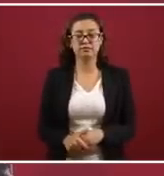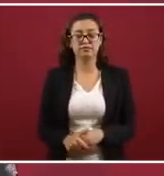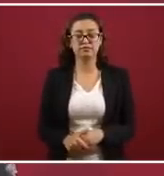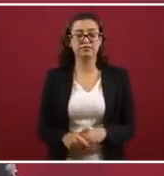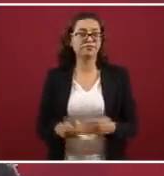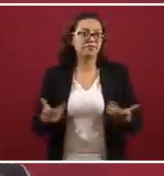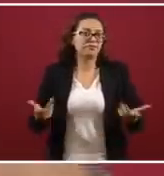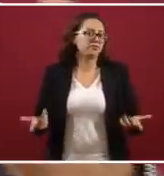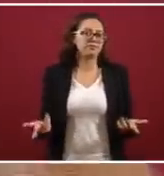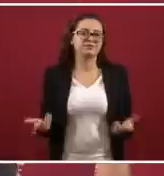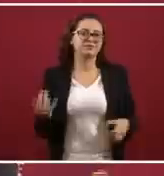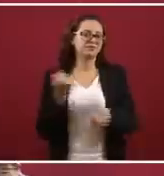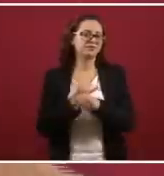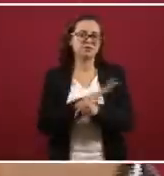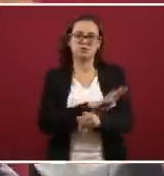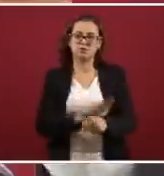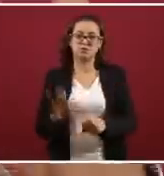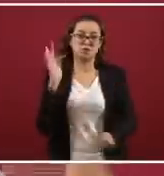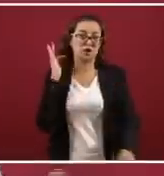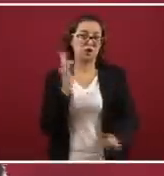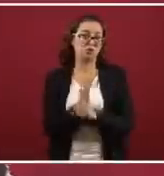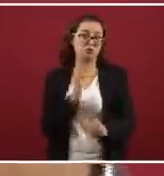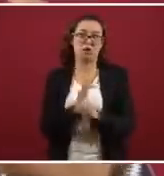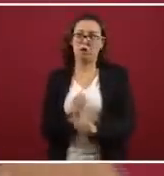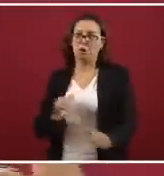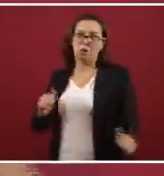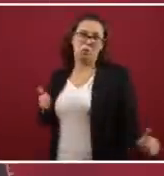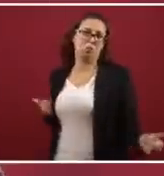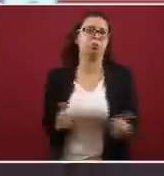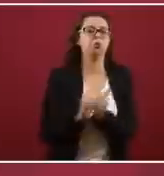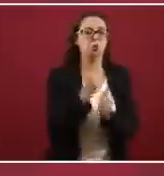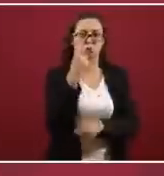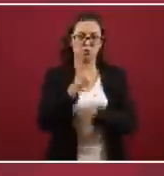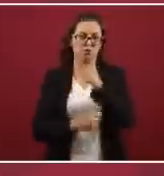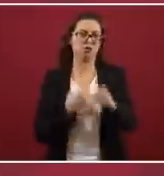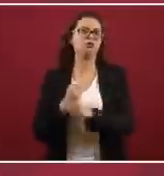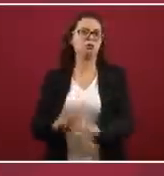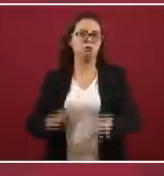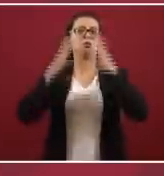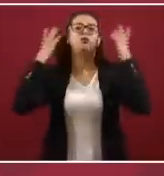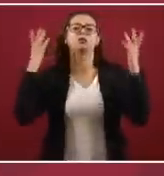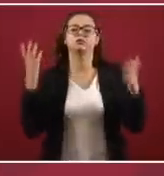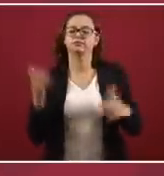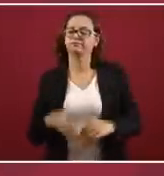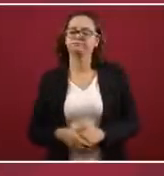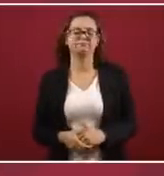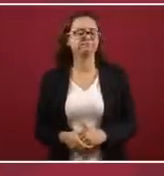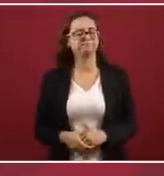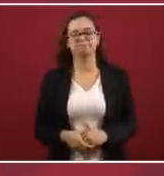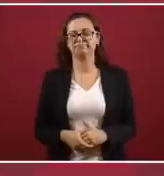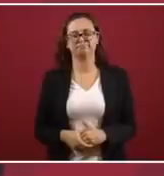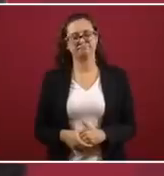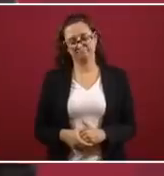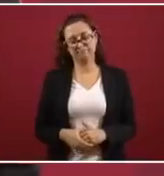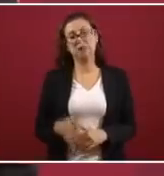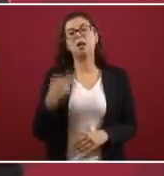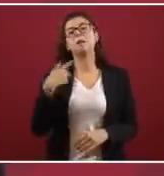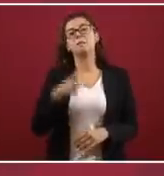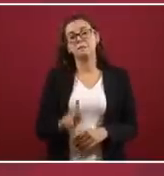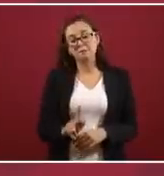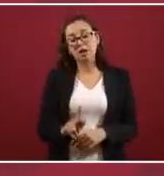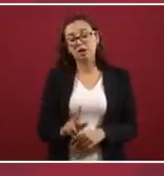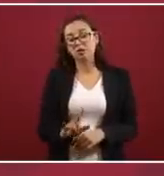Entonces, no se podría así, ¿no?, en un solo año, pero si llegara al